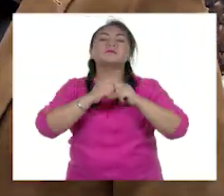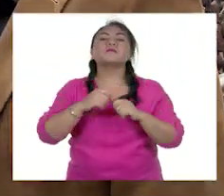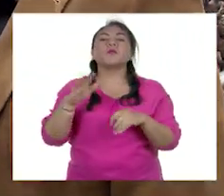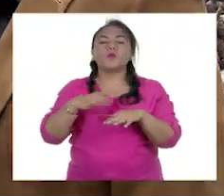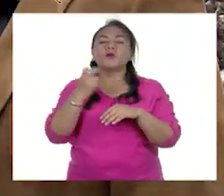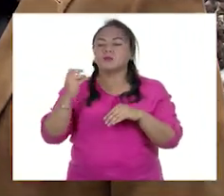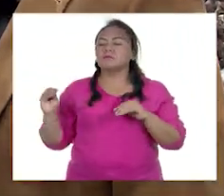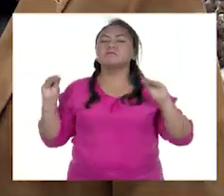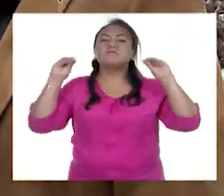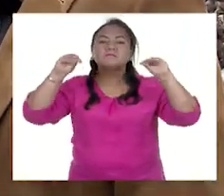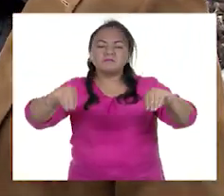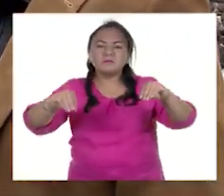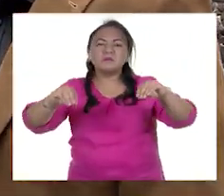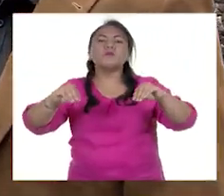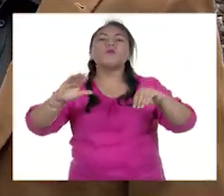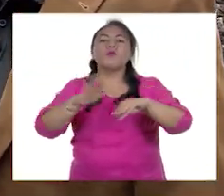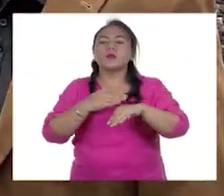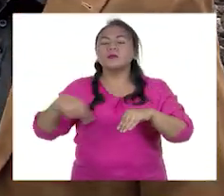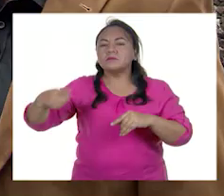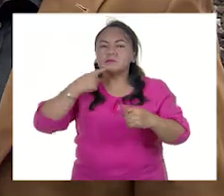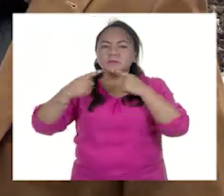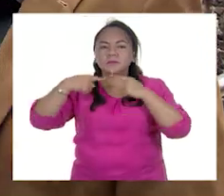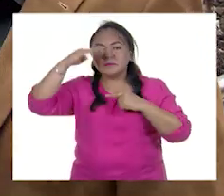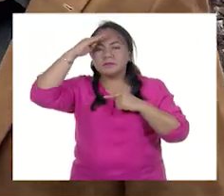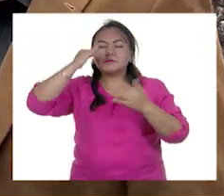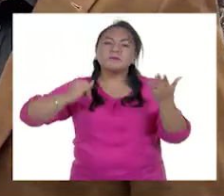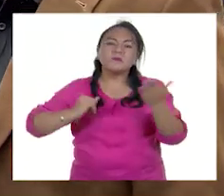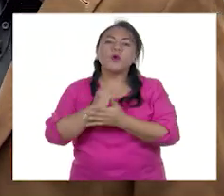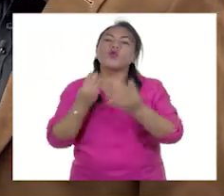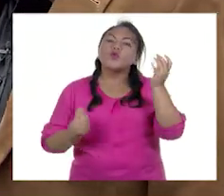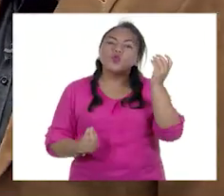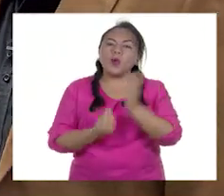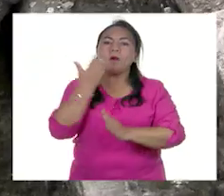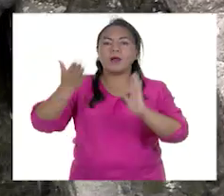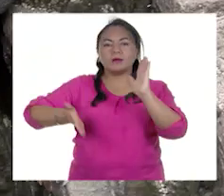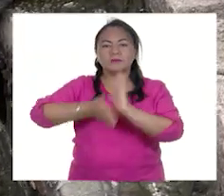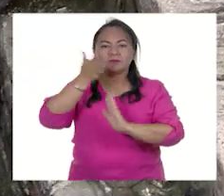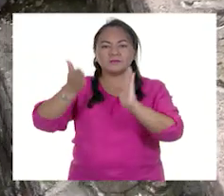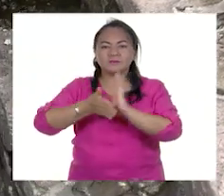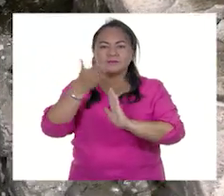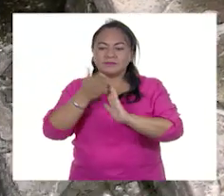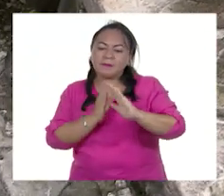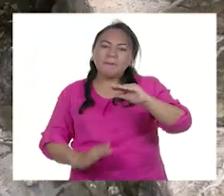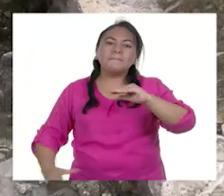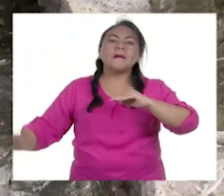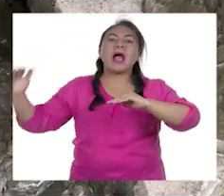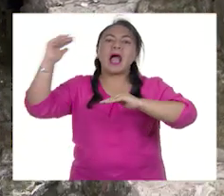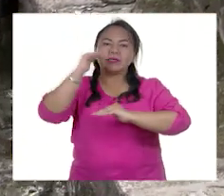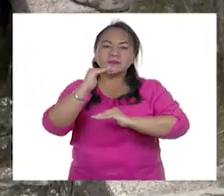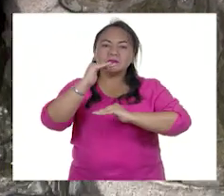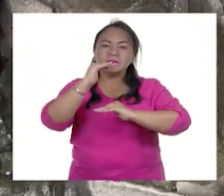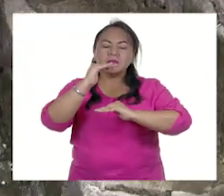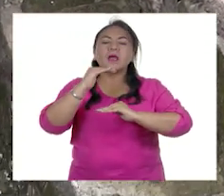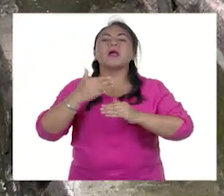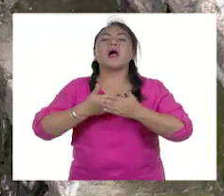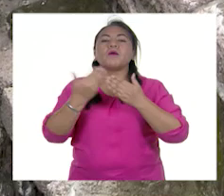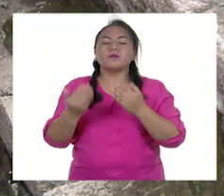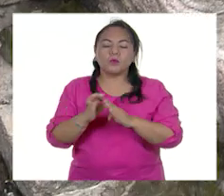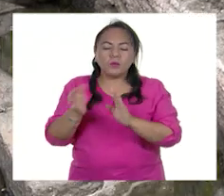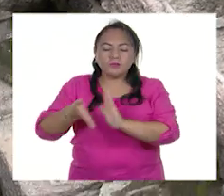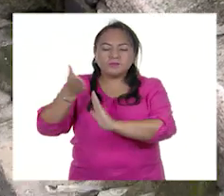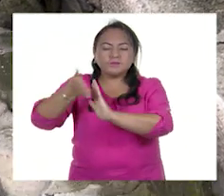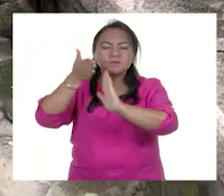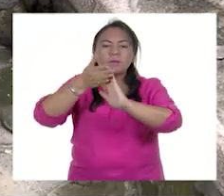por los mexicas cuando decidieron emprender la construcción de una nueva etapa constructiva. Las colocaron a manera de ofrenda y procedieron